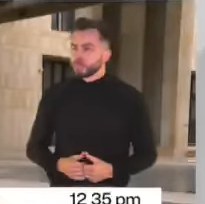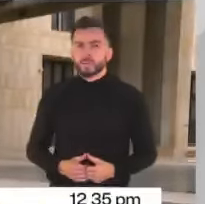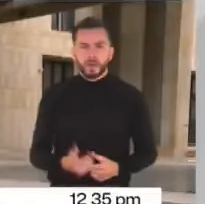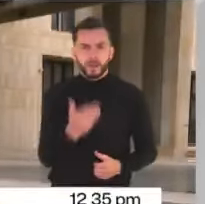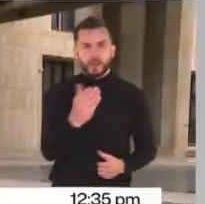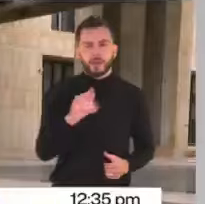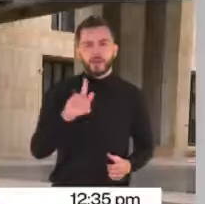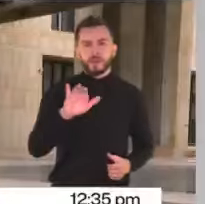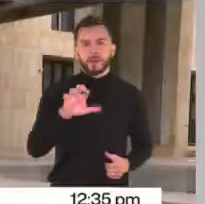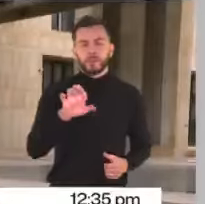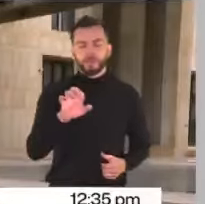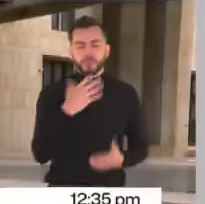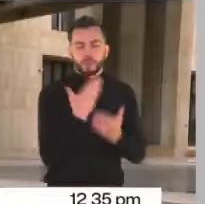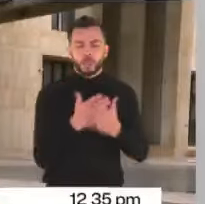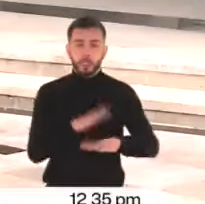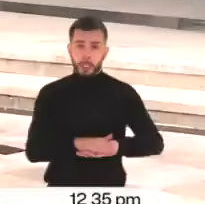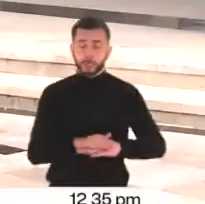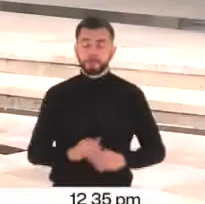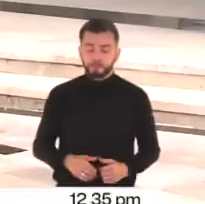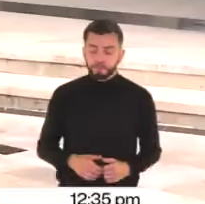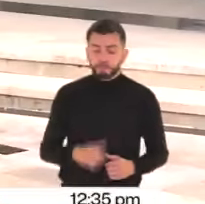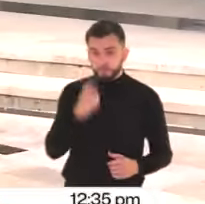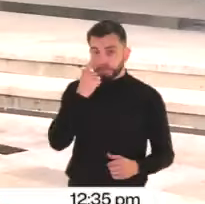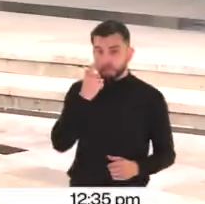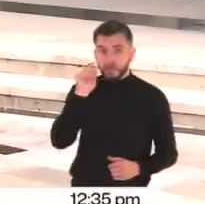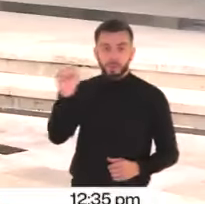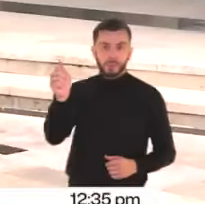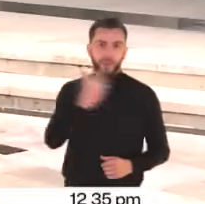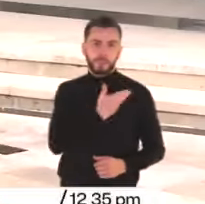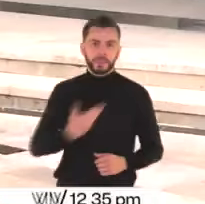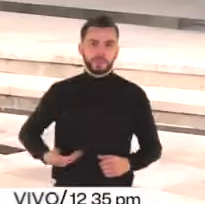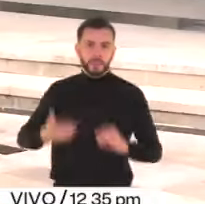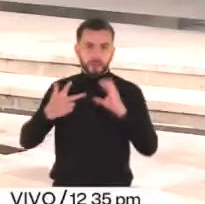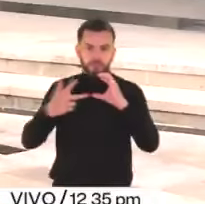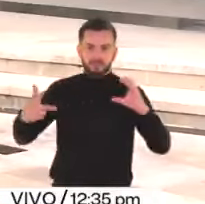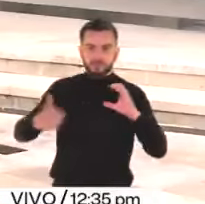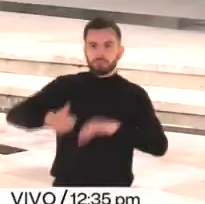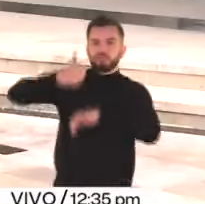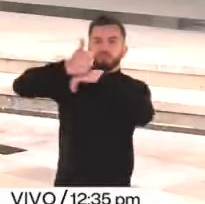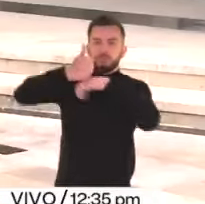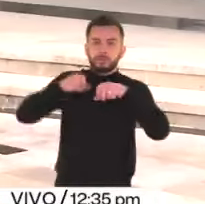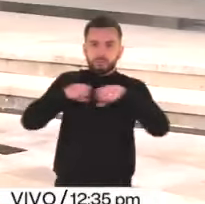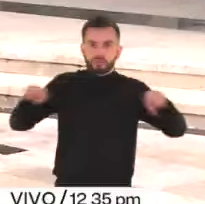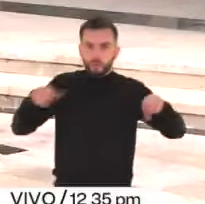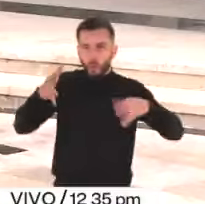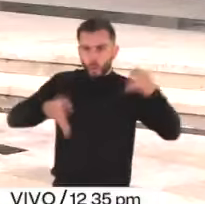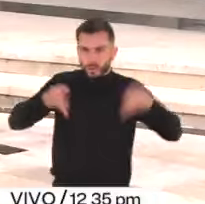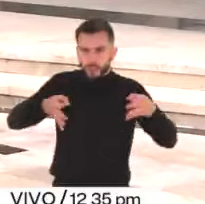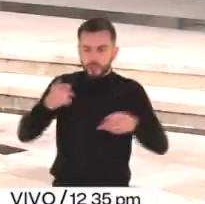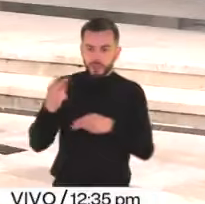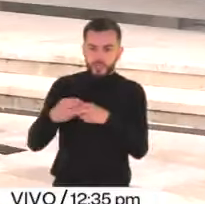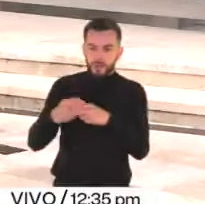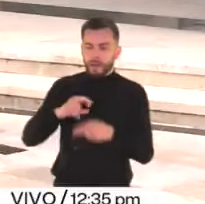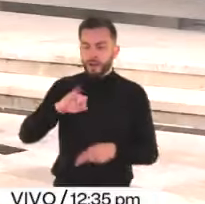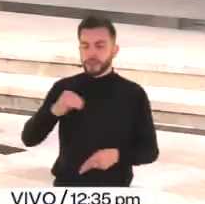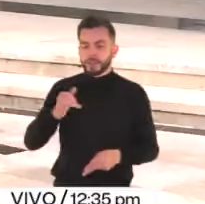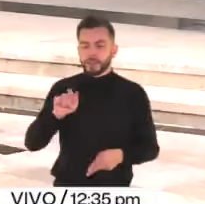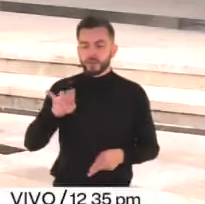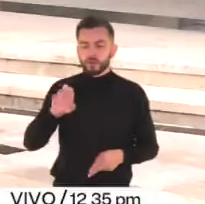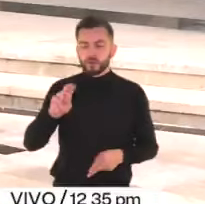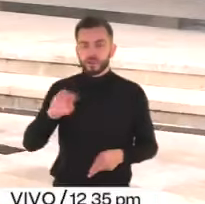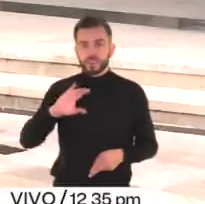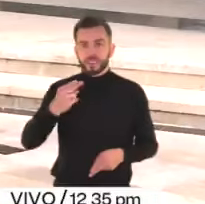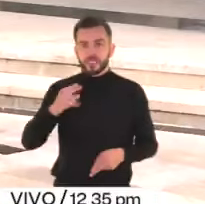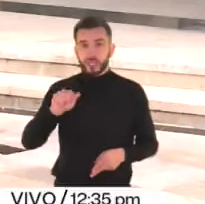Felipe, ¿qué tal? Muy buenas tardes. Pues mire, fue el mismo presidente de la Corte Suprema de Justicia, el magistrado Gerson Chaverra, quien reveló que fue la